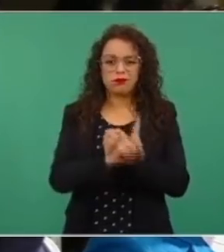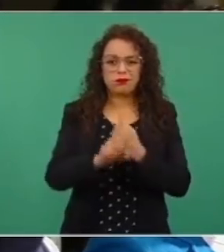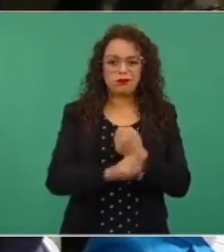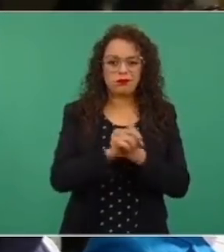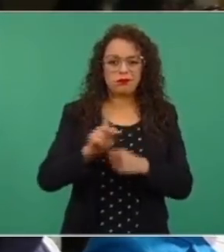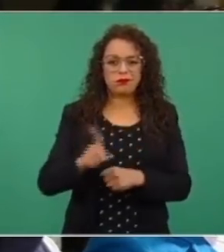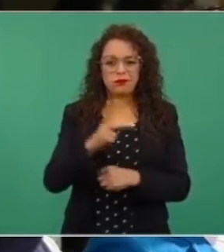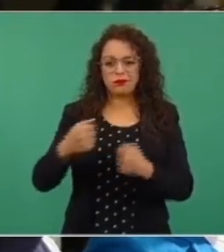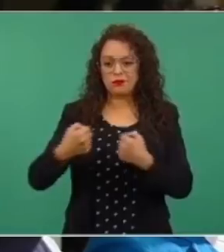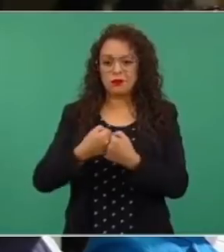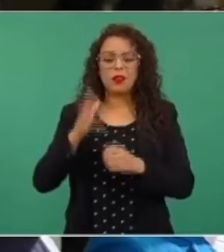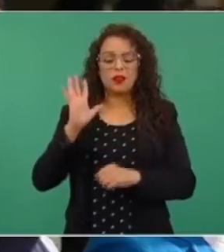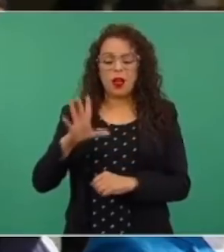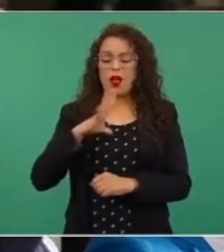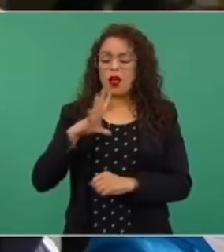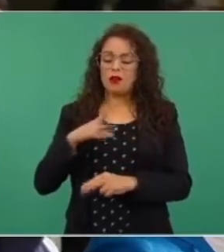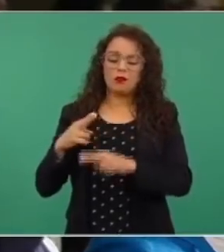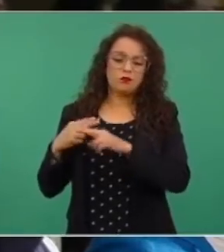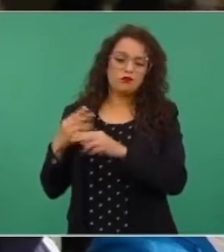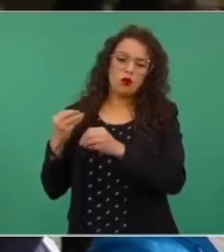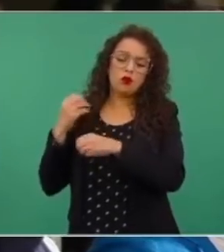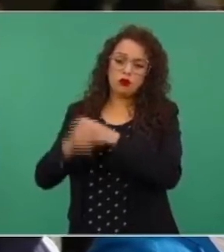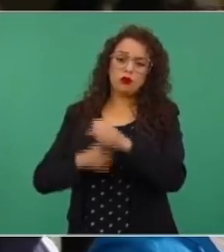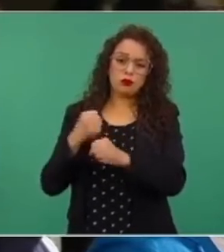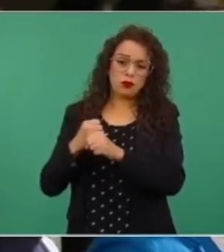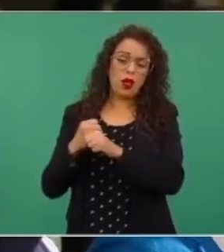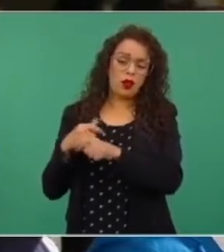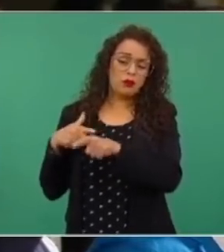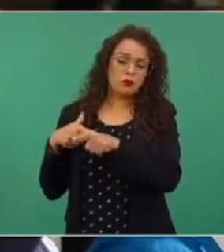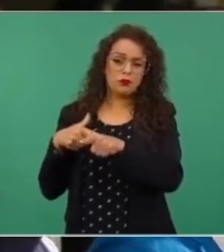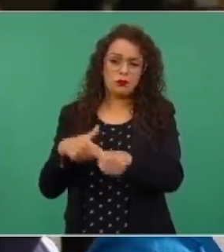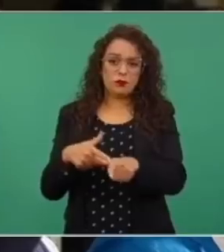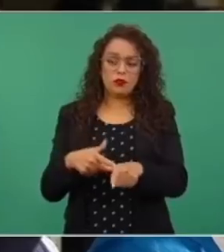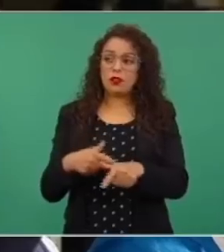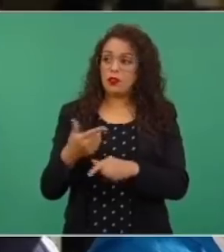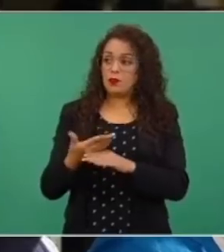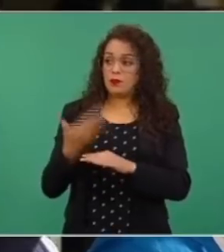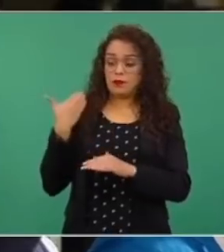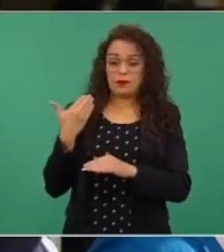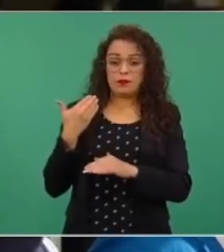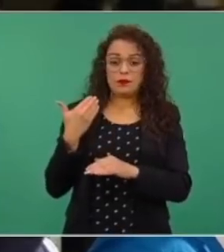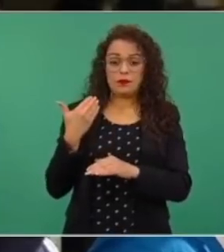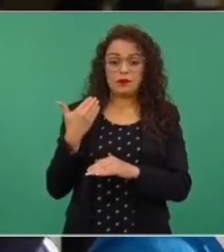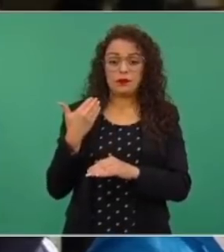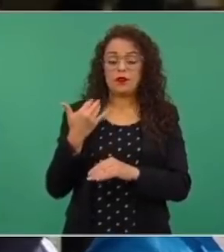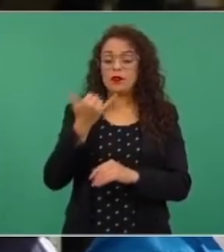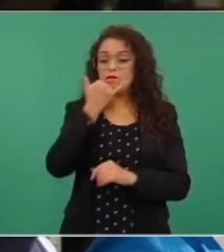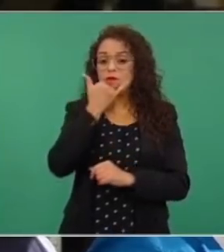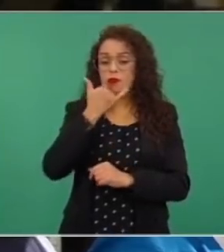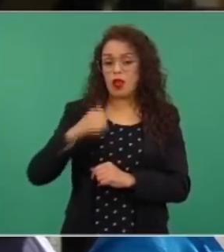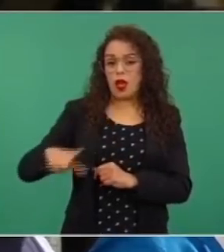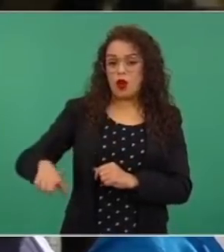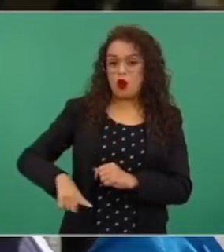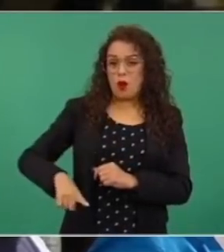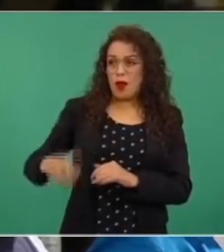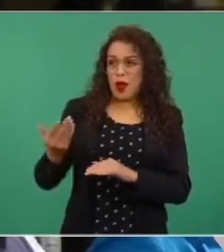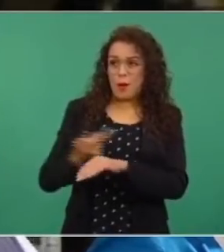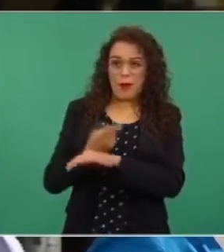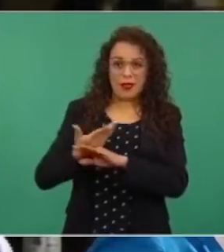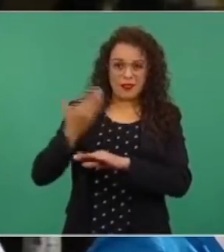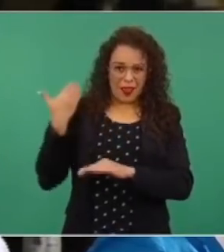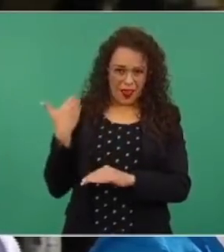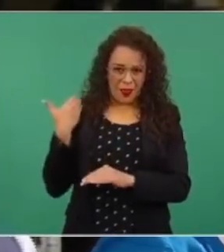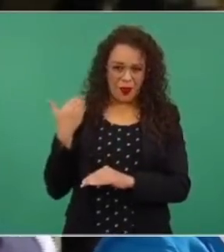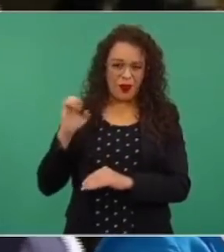lleva bastantes años y que incluso se agudizó el año pasado, en el gobierno pasado.